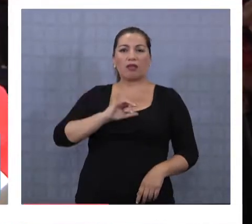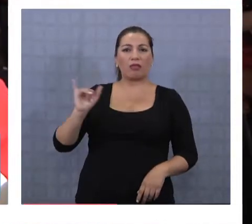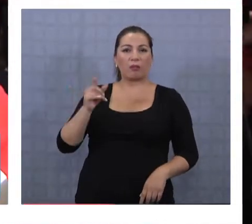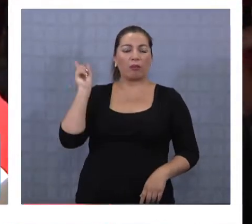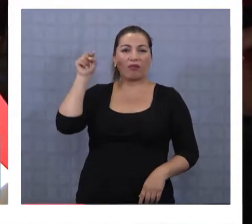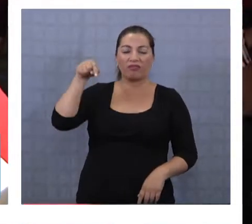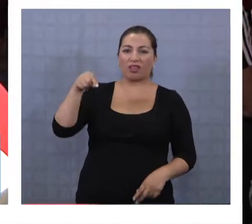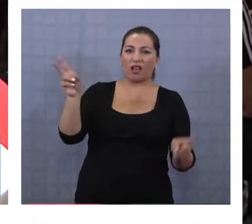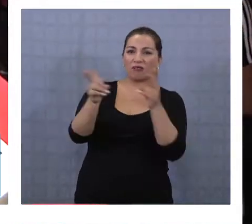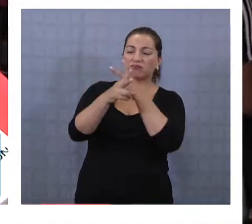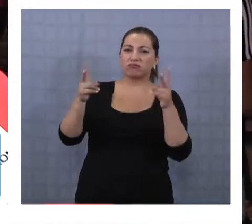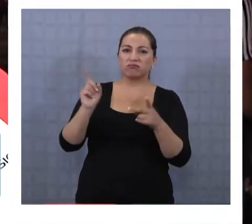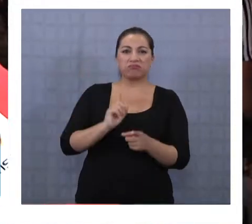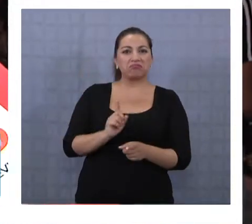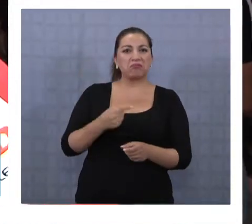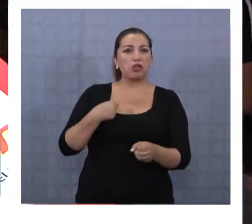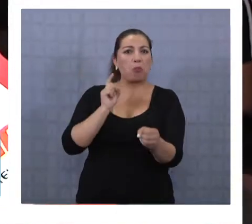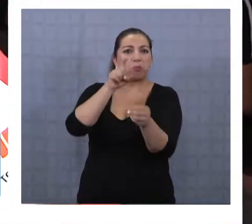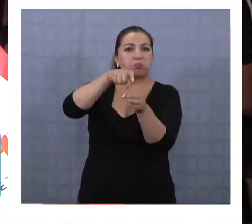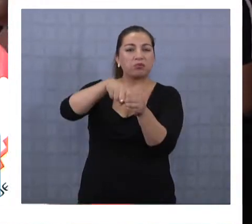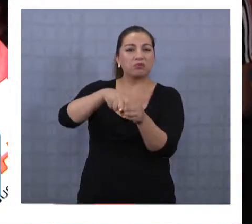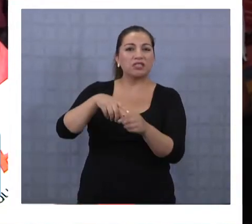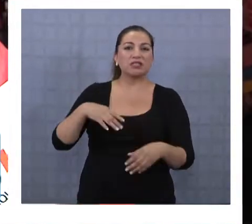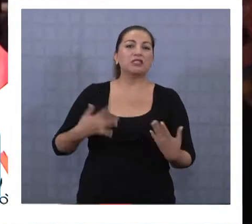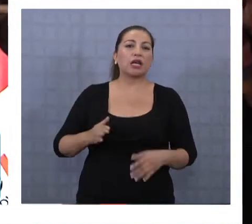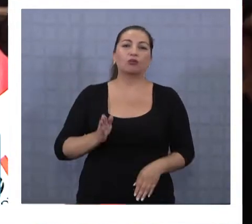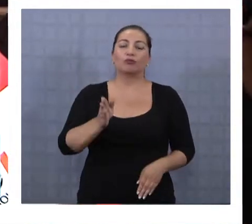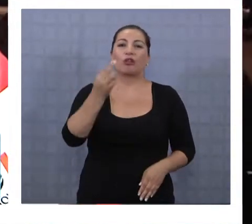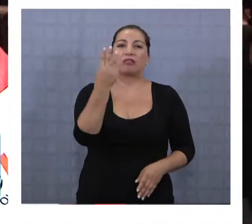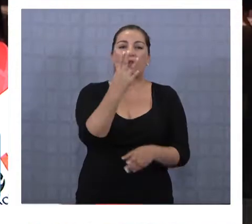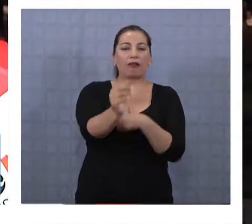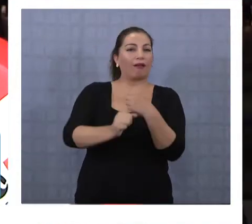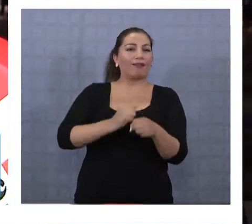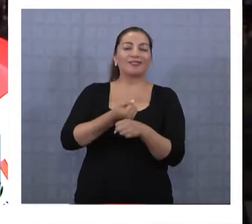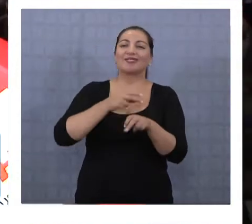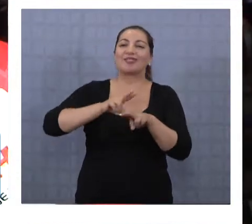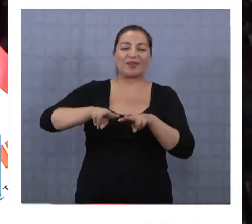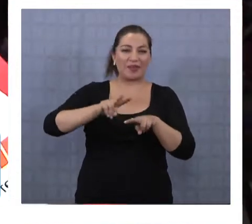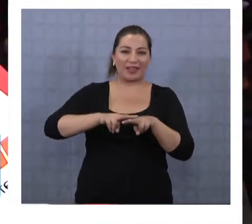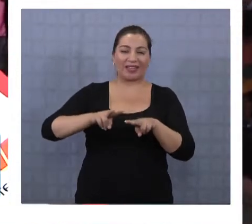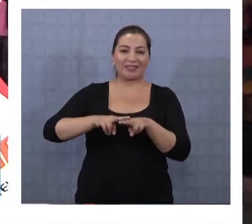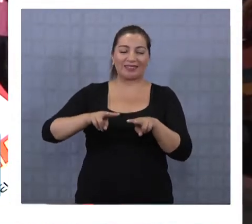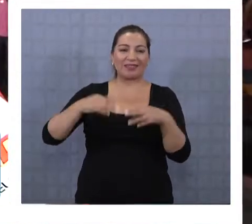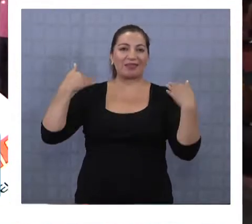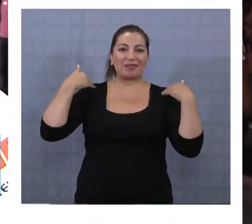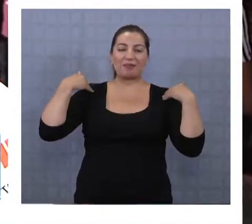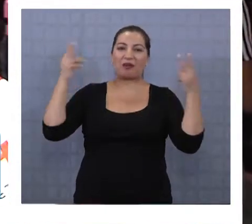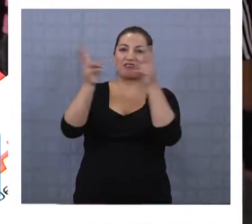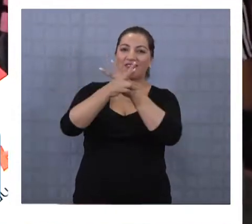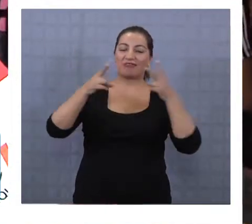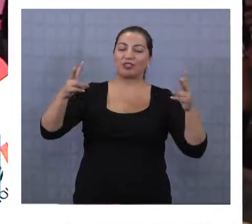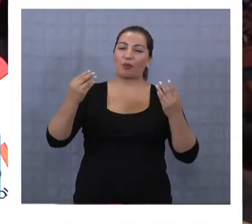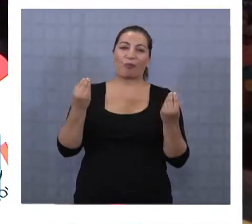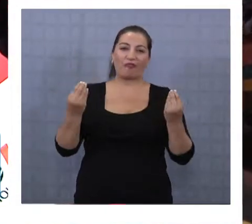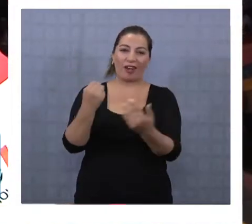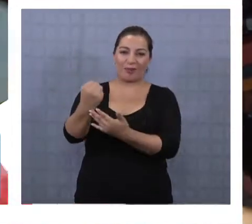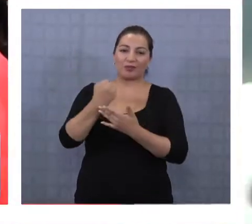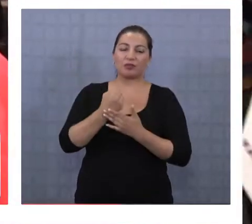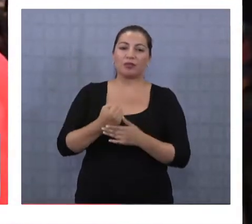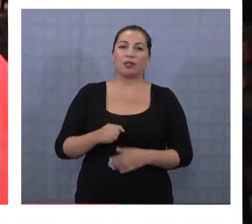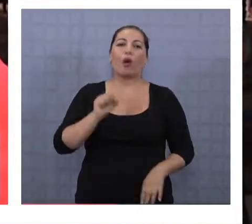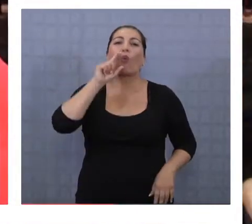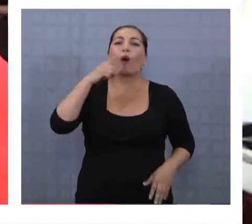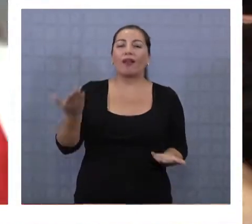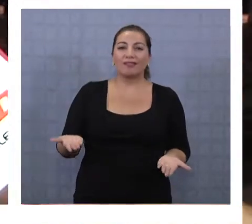con esta gimnasia que hacía en aire libre acá, me incorporé. Y ya llevo tres años realizando este deporte al aire libre, digamos, que me ha traído hartos beneficios.